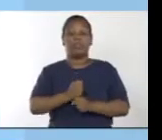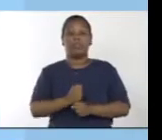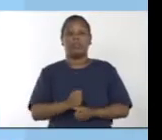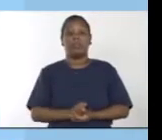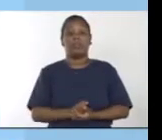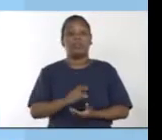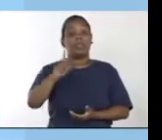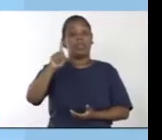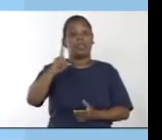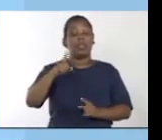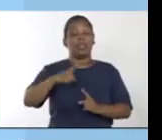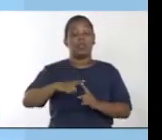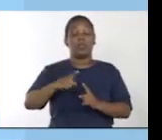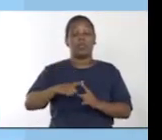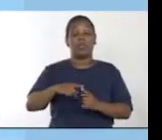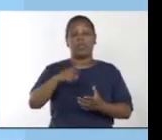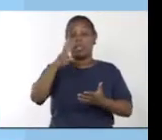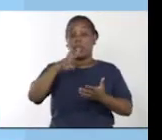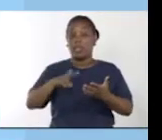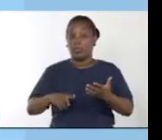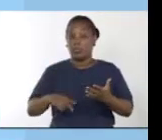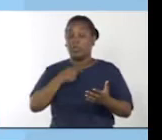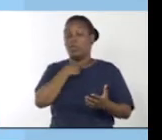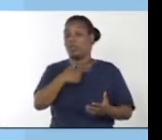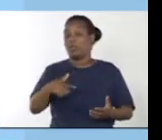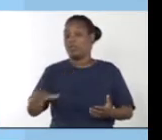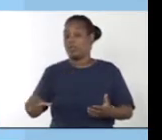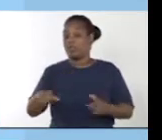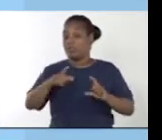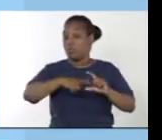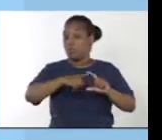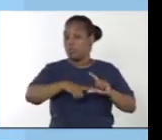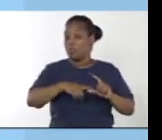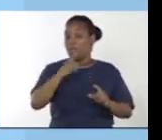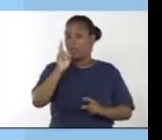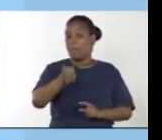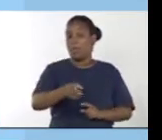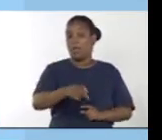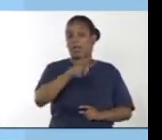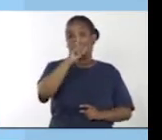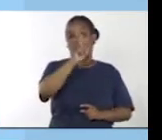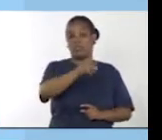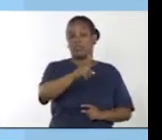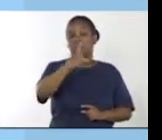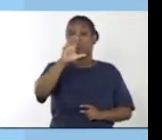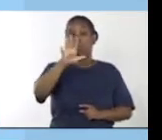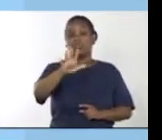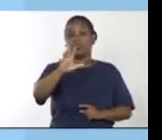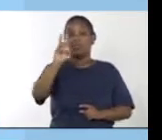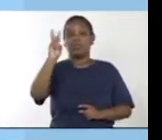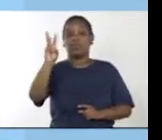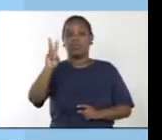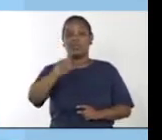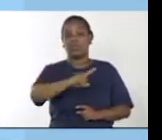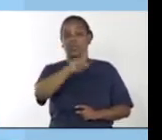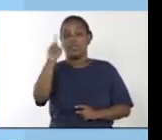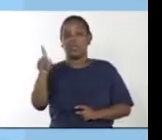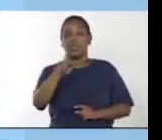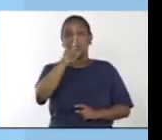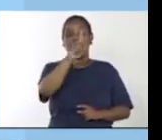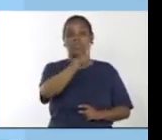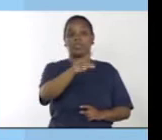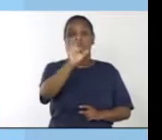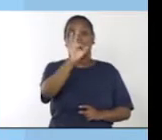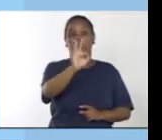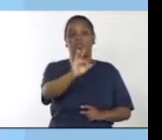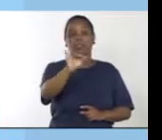Continuaremos trabajando en el libro de lectura para ejercitar los contenidos en las páginas desde la